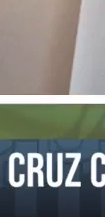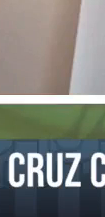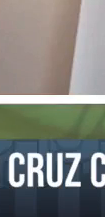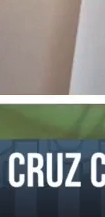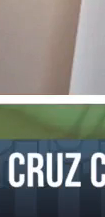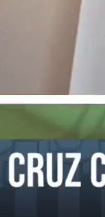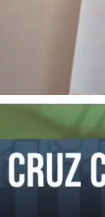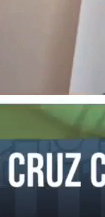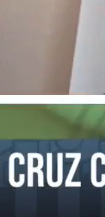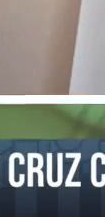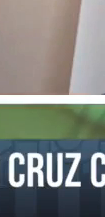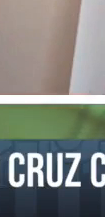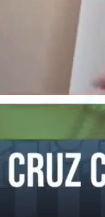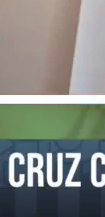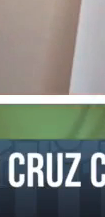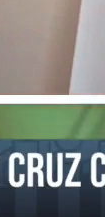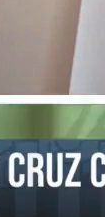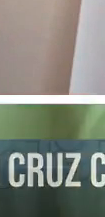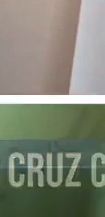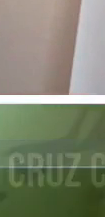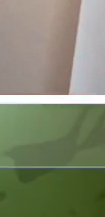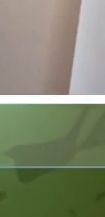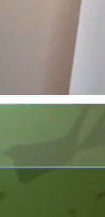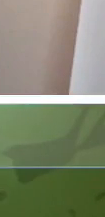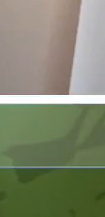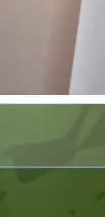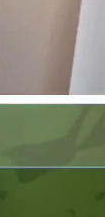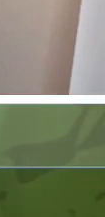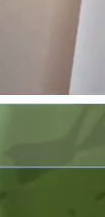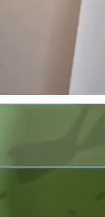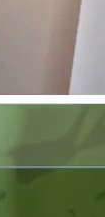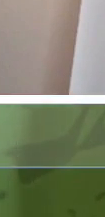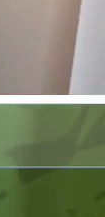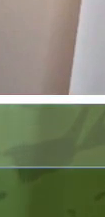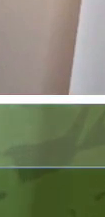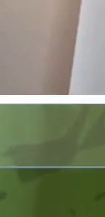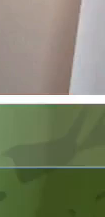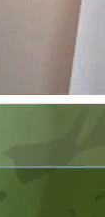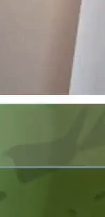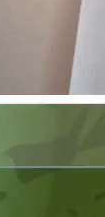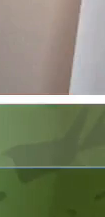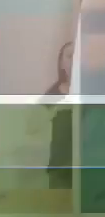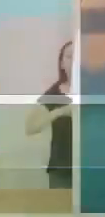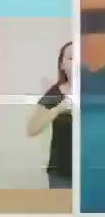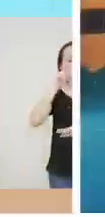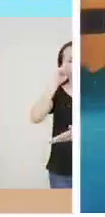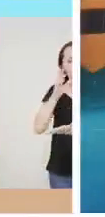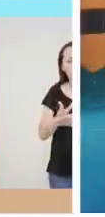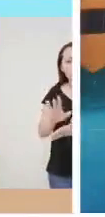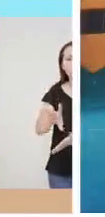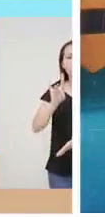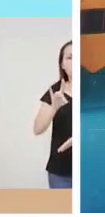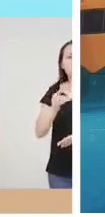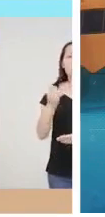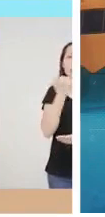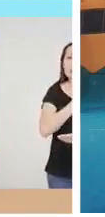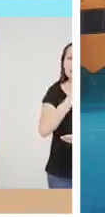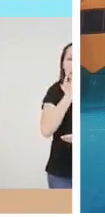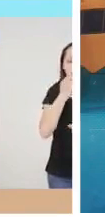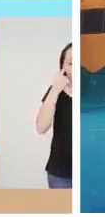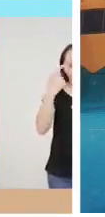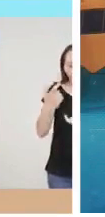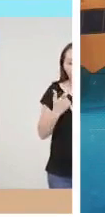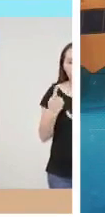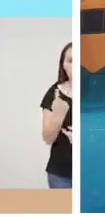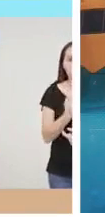está relacionado el encierro en el cual estamos viviendo, el aislamiento social en el que estamos viviendo, hace que de repente estemos en la casa más tiempo que